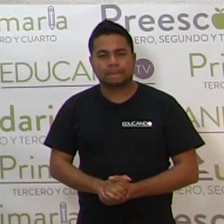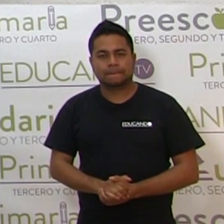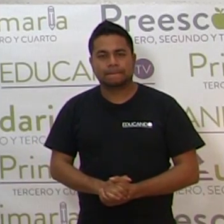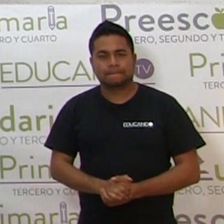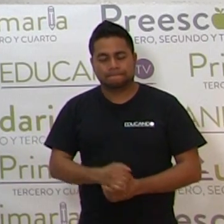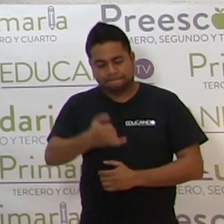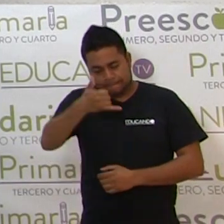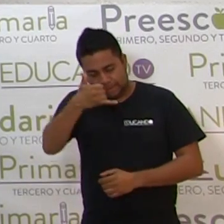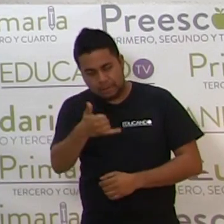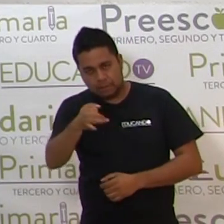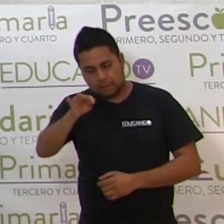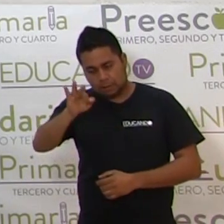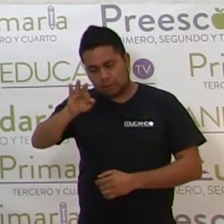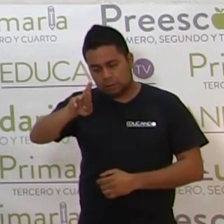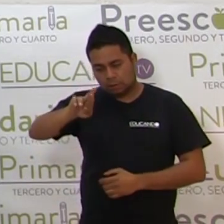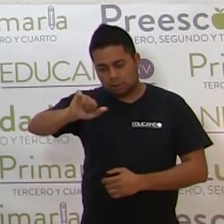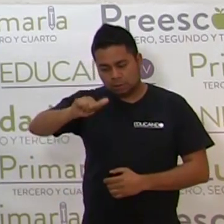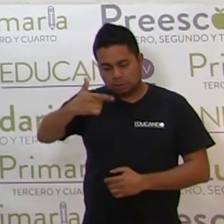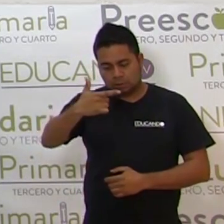frágil.